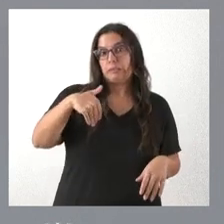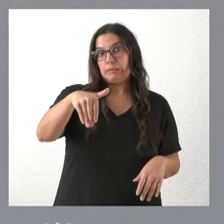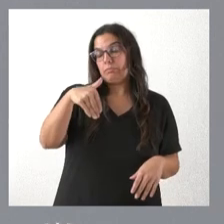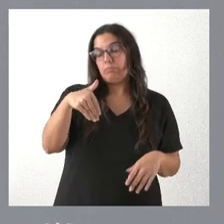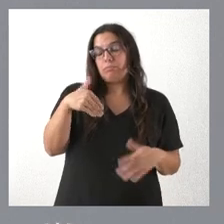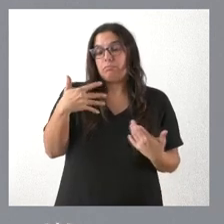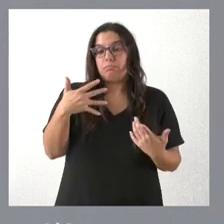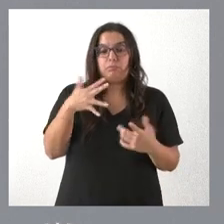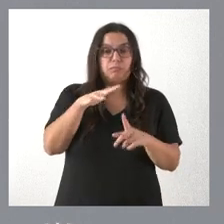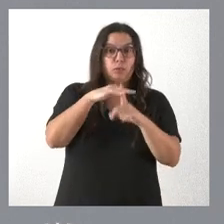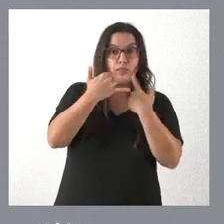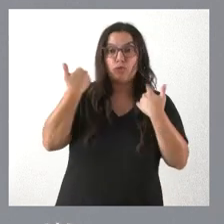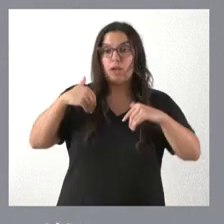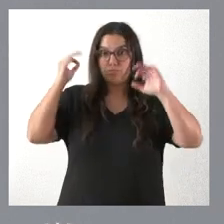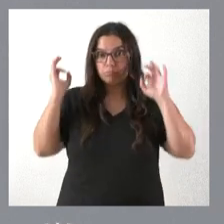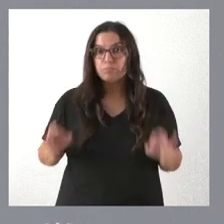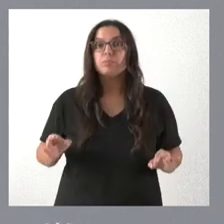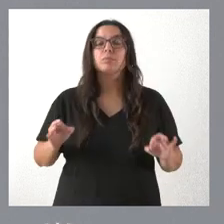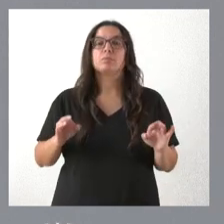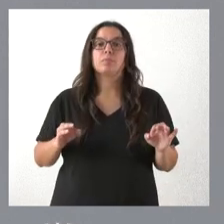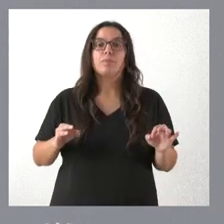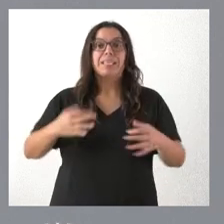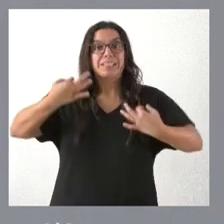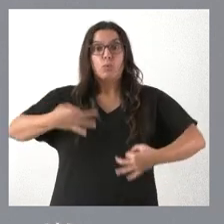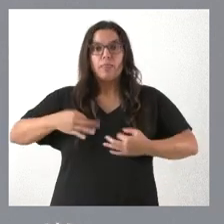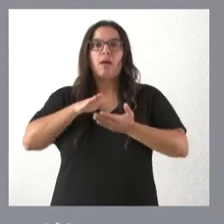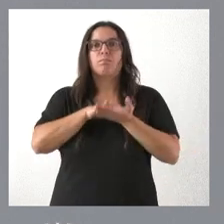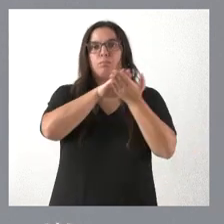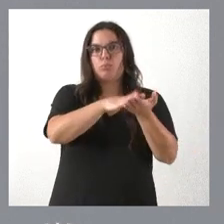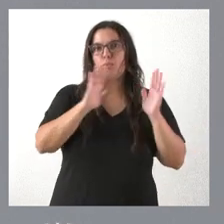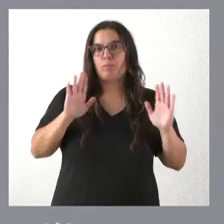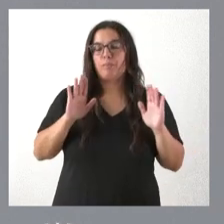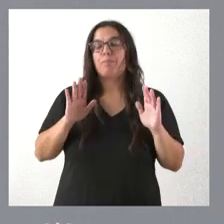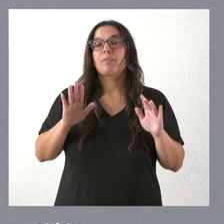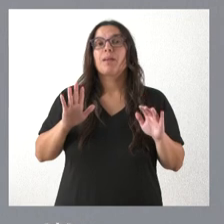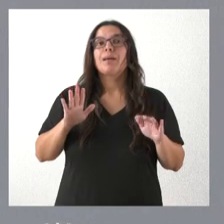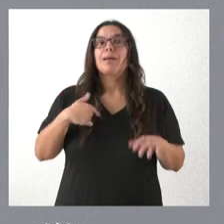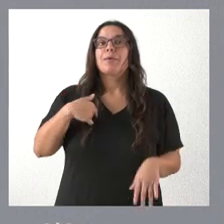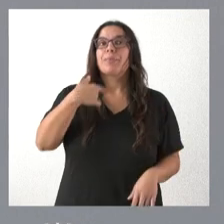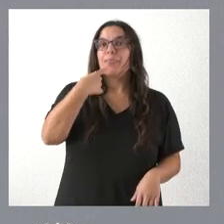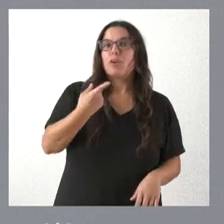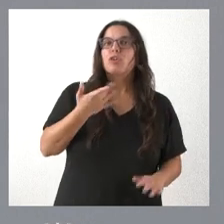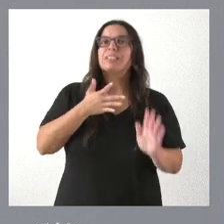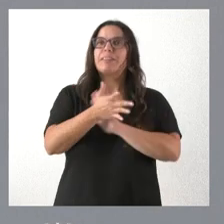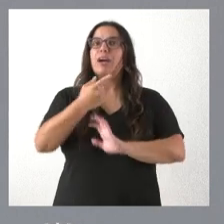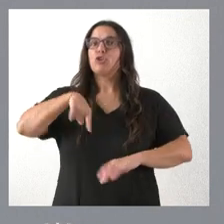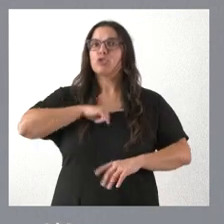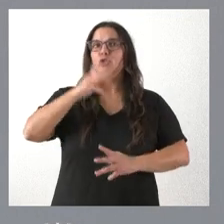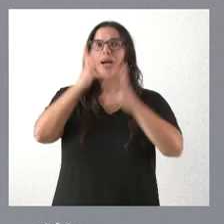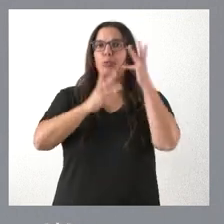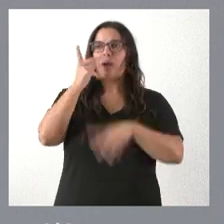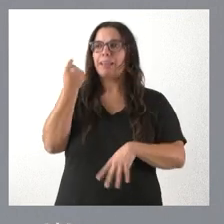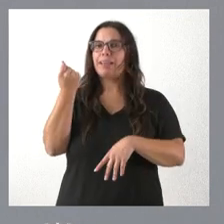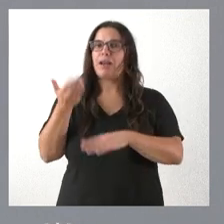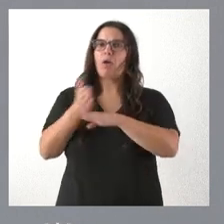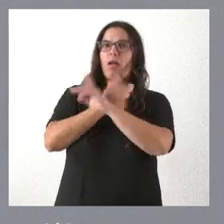circunstancias en que estemos ya en condiciones de tener cierta cierta seguridad ya les digo que no se trata solo de nosotros calculemos las entregas a cuentas sino que